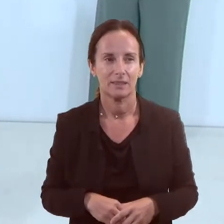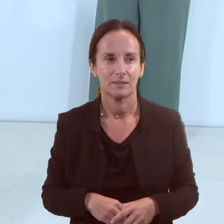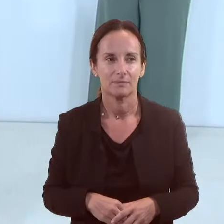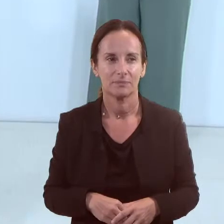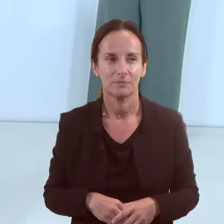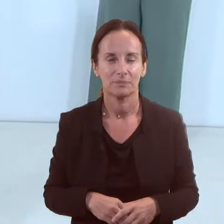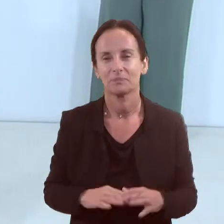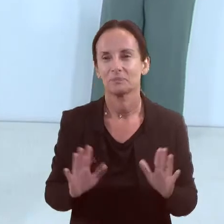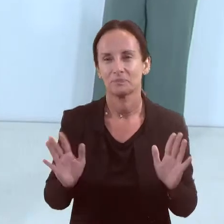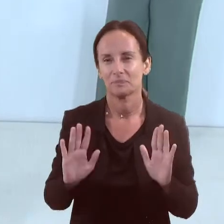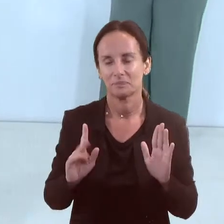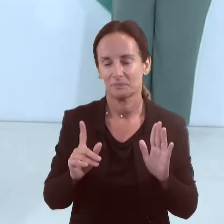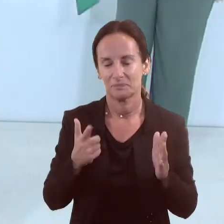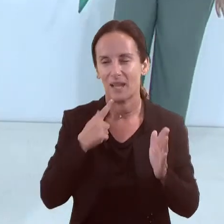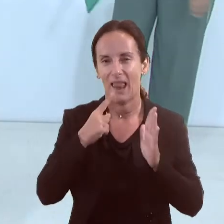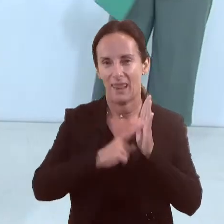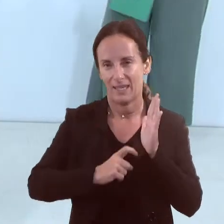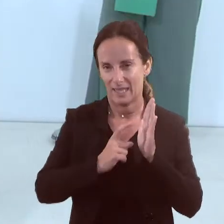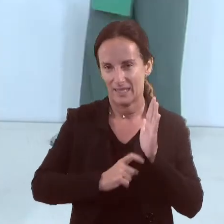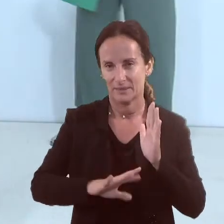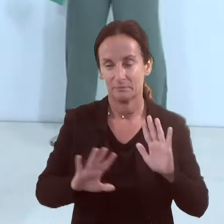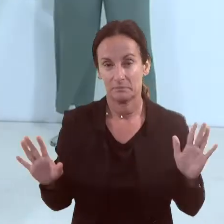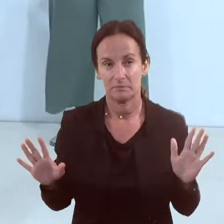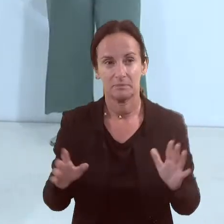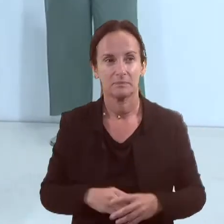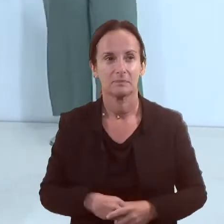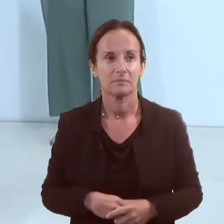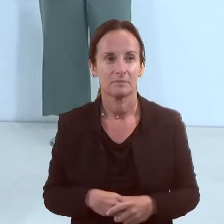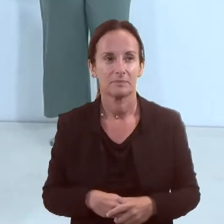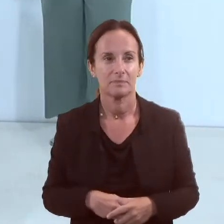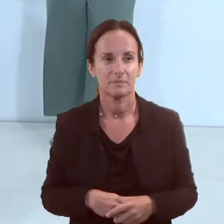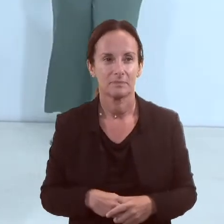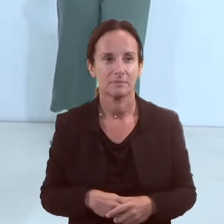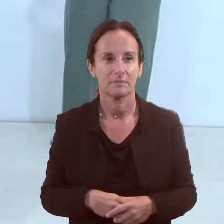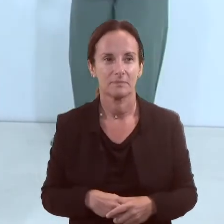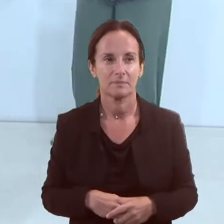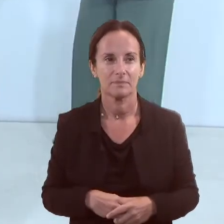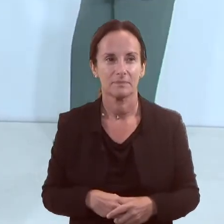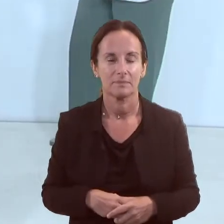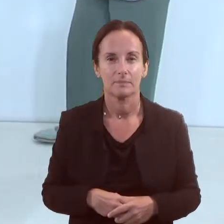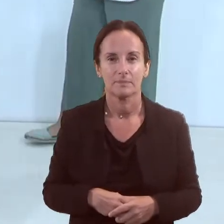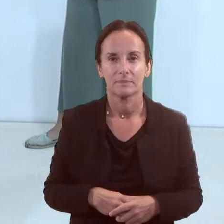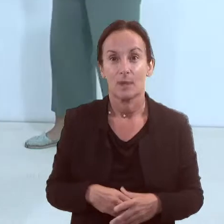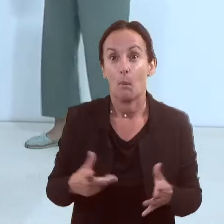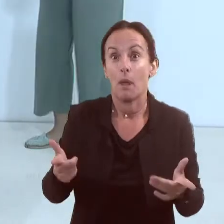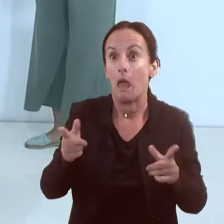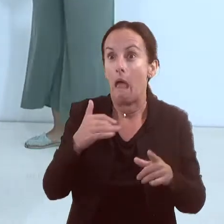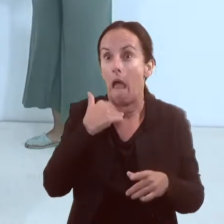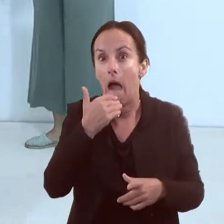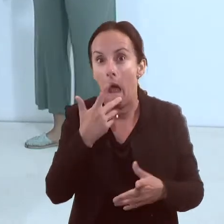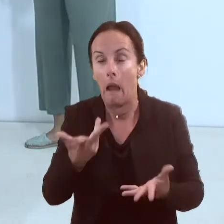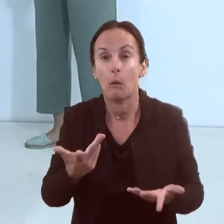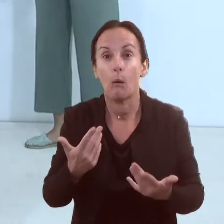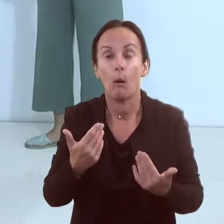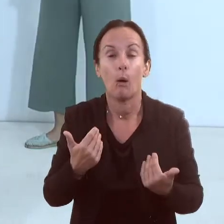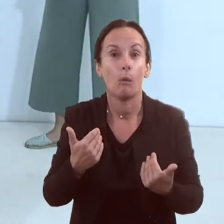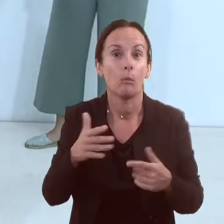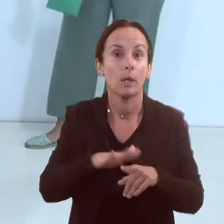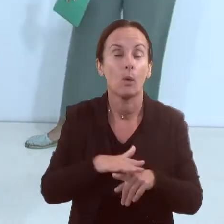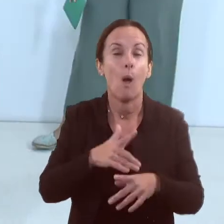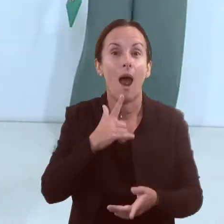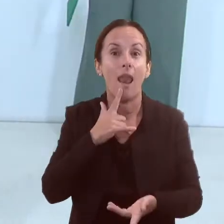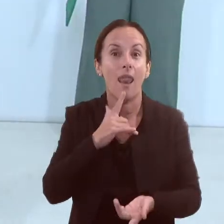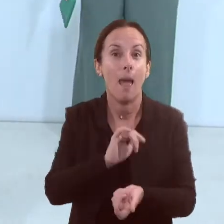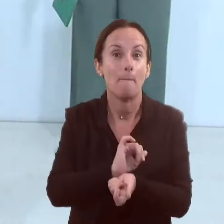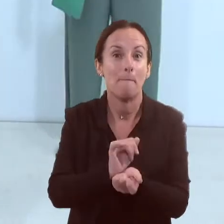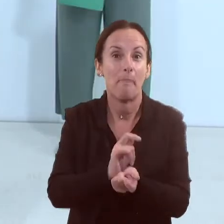palabra correcta. Bueno, tampoco las vamos a rechazar. Pero lo veo difícil. Claro,